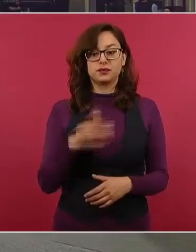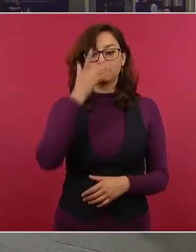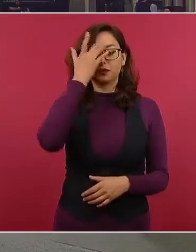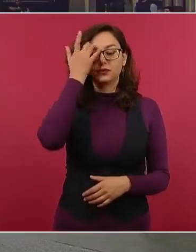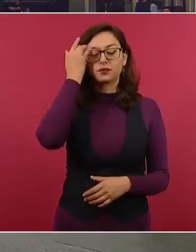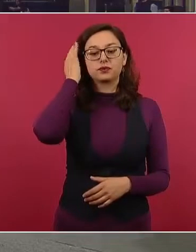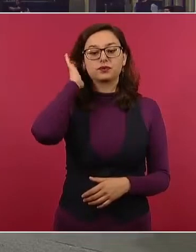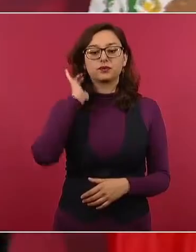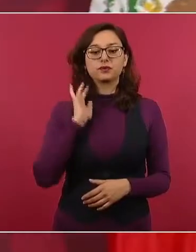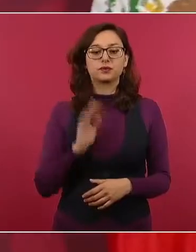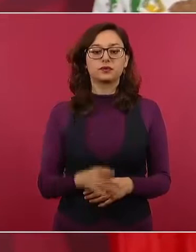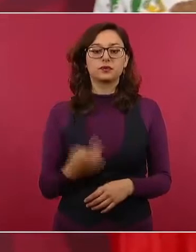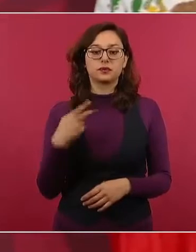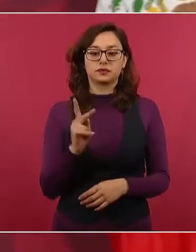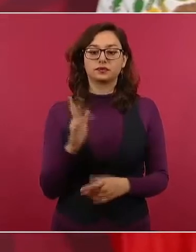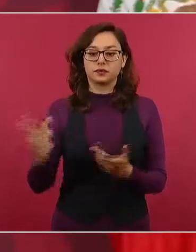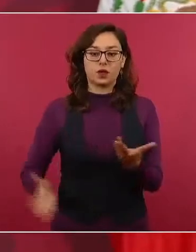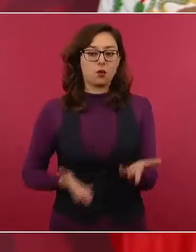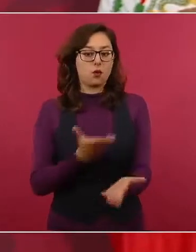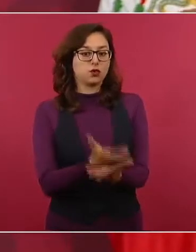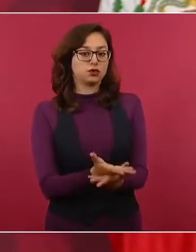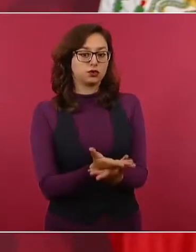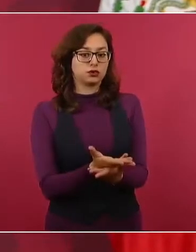le dije, este es el plan,